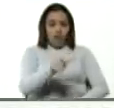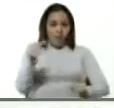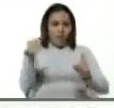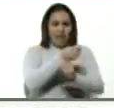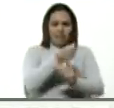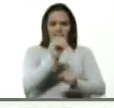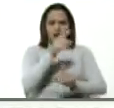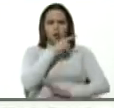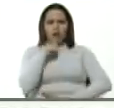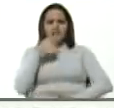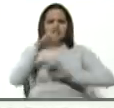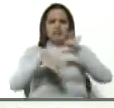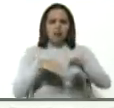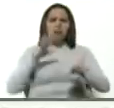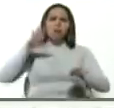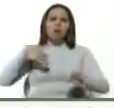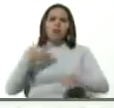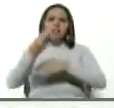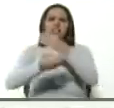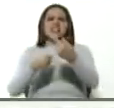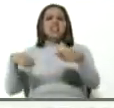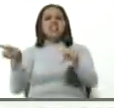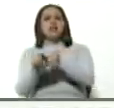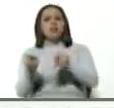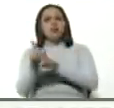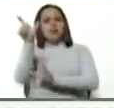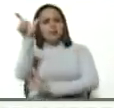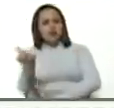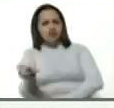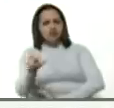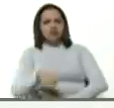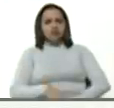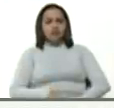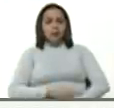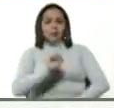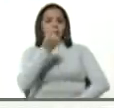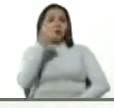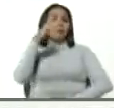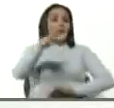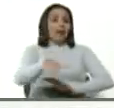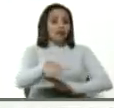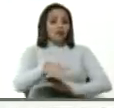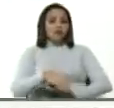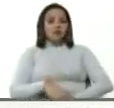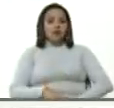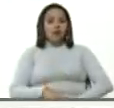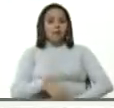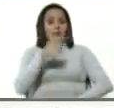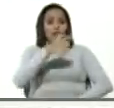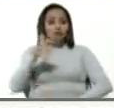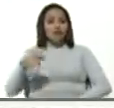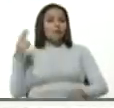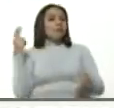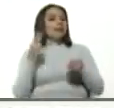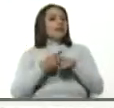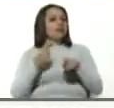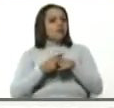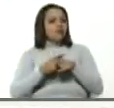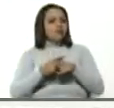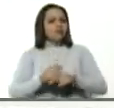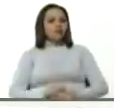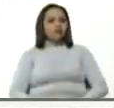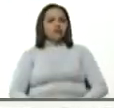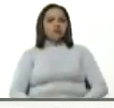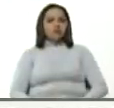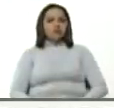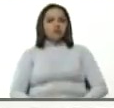un animal, lo puede hacer con un ser humano. De allí hay un paso. Son personas muy peligrosas. Y